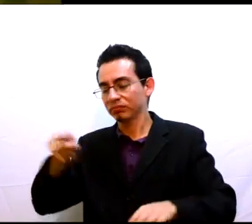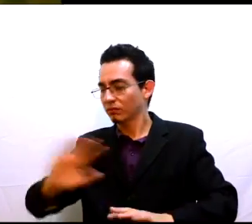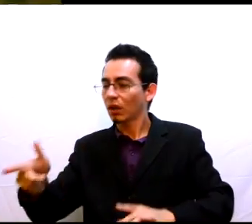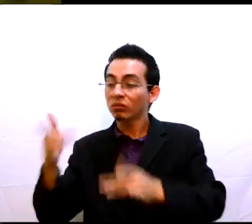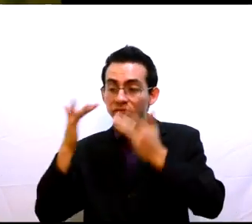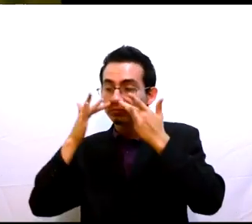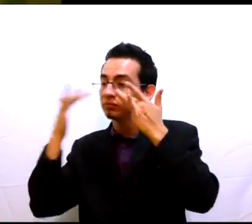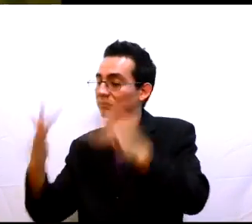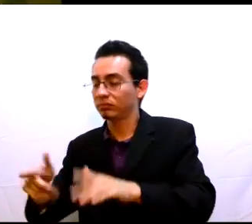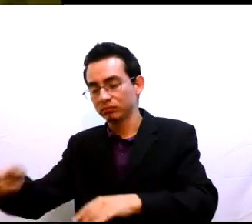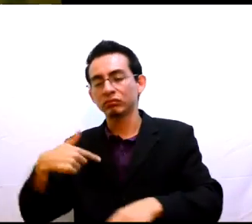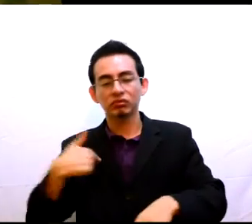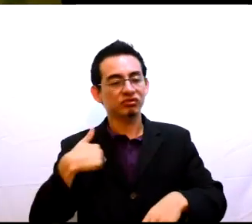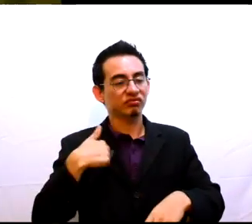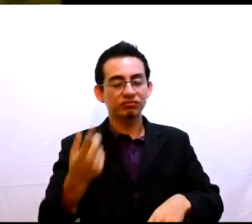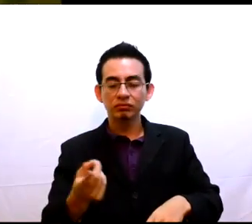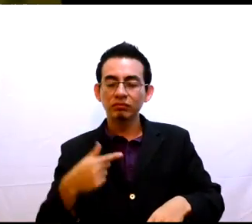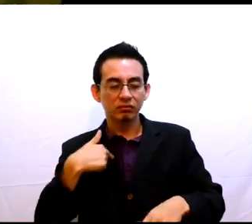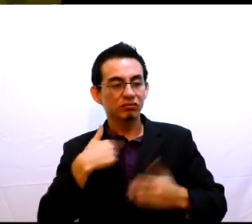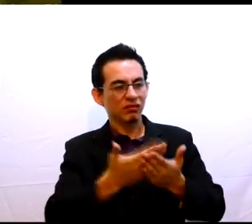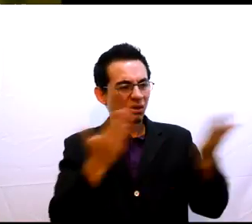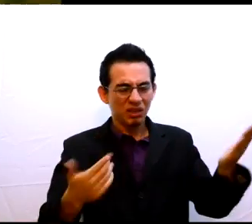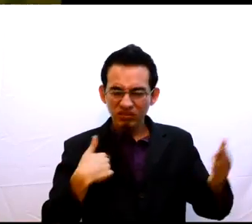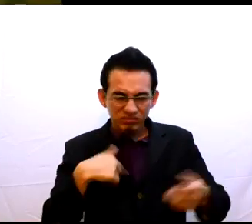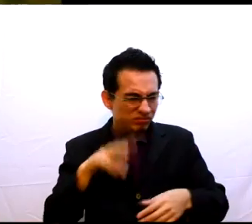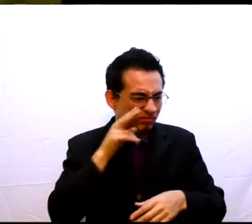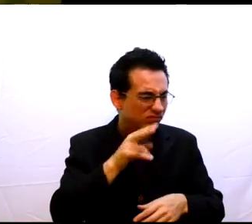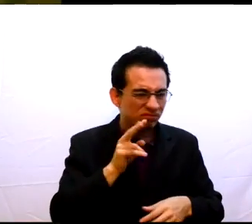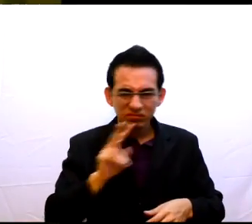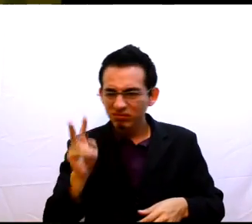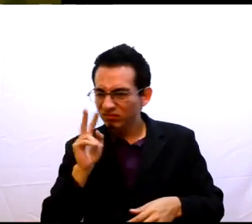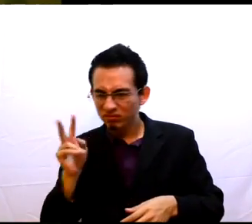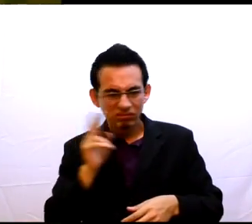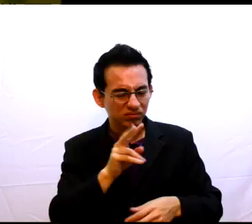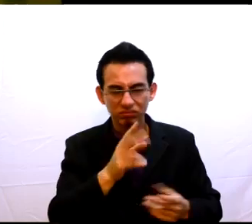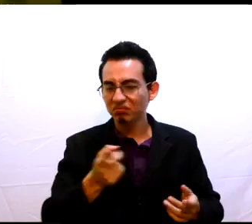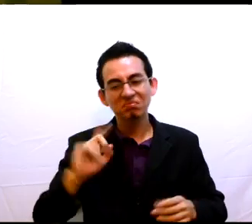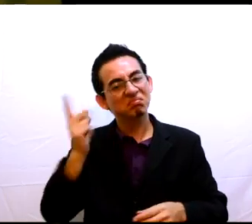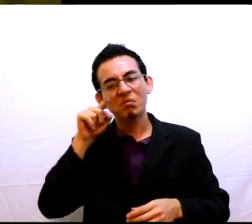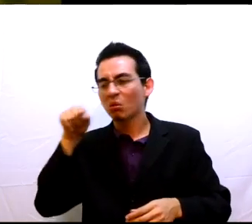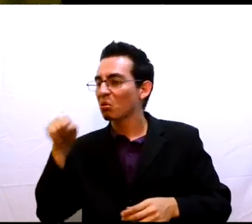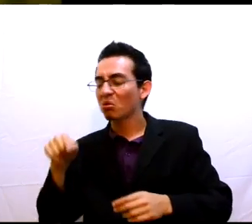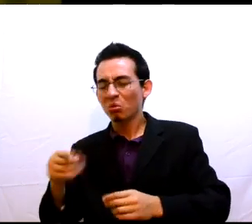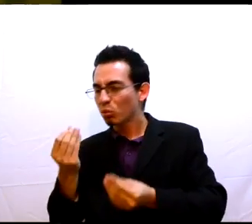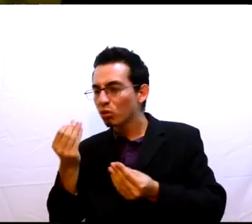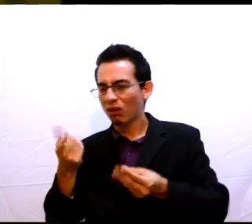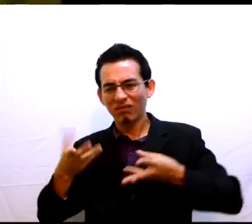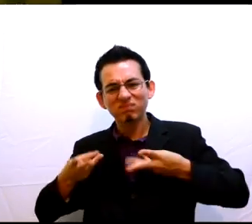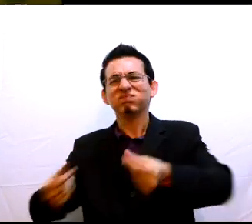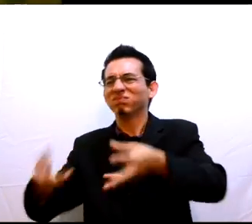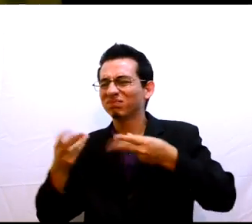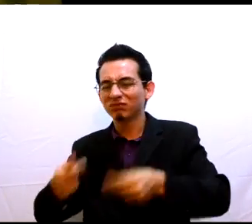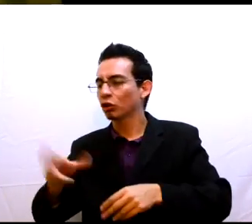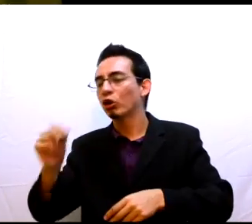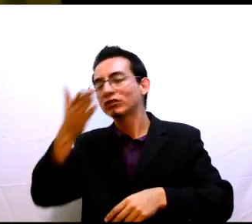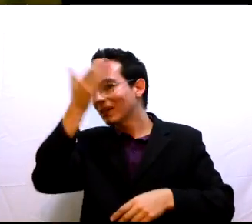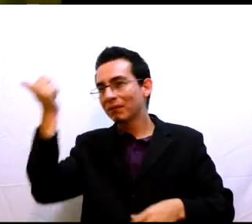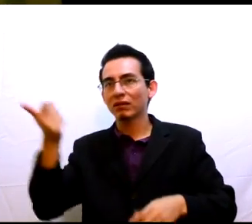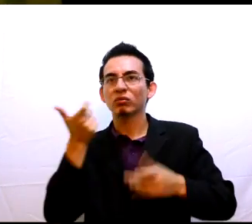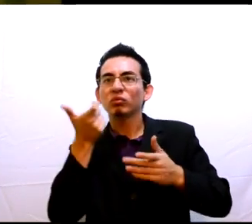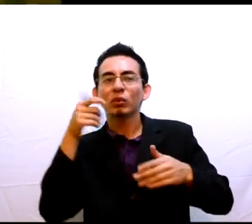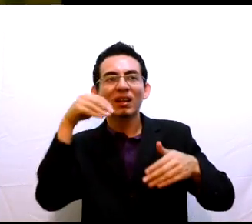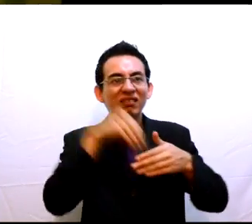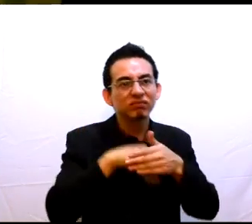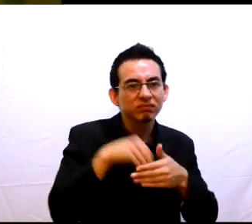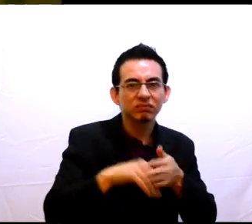de rendir cuentas te voy a hacer una auditoría porque ya no podrás más ser mayordomo lo que está haciendo aquí es que lo